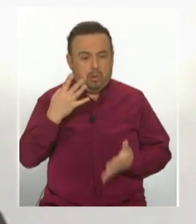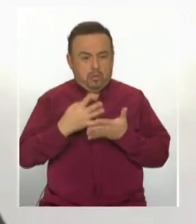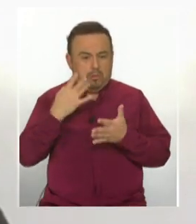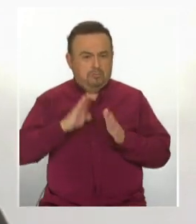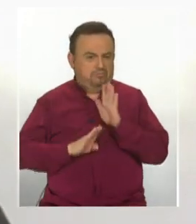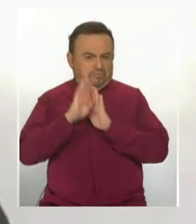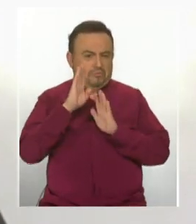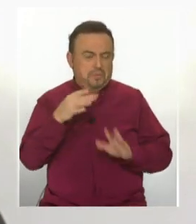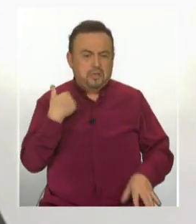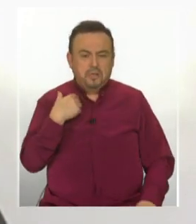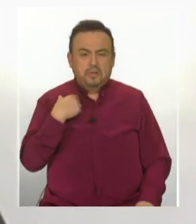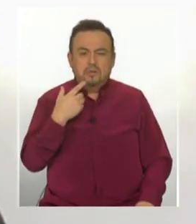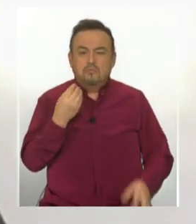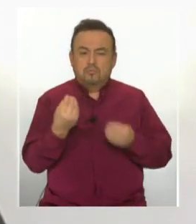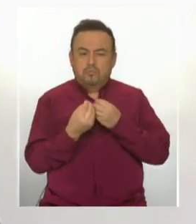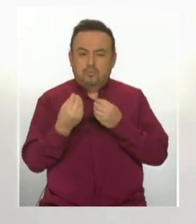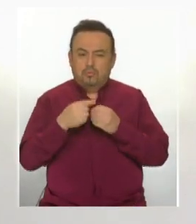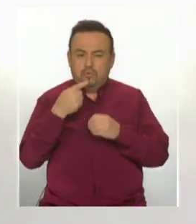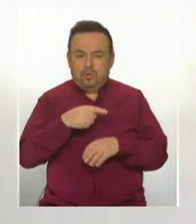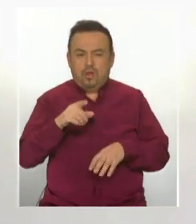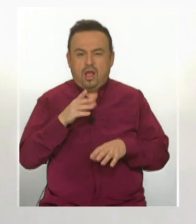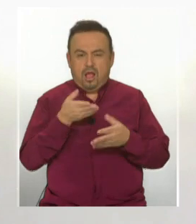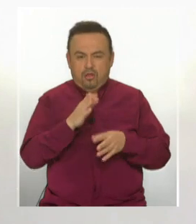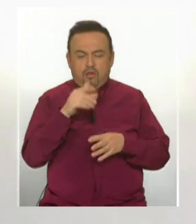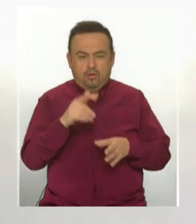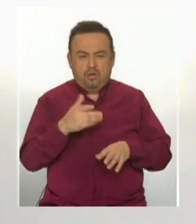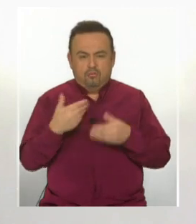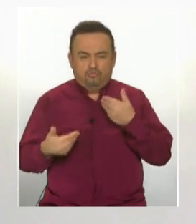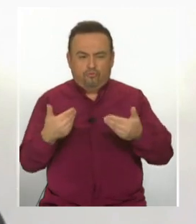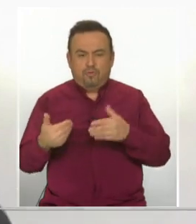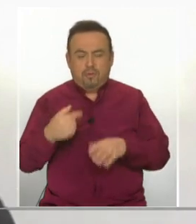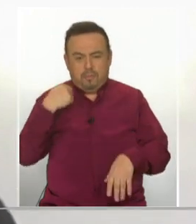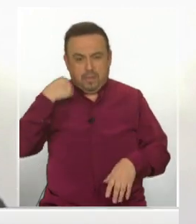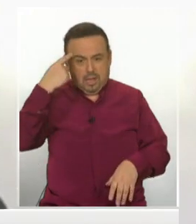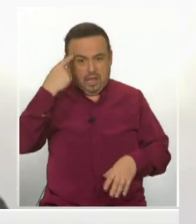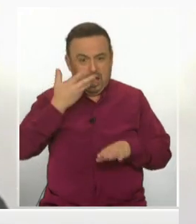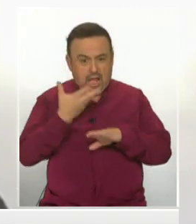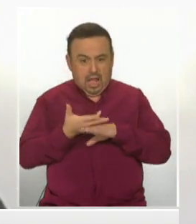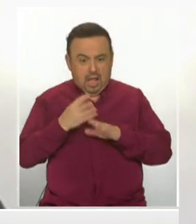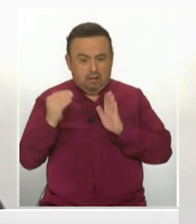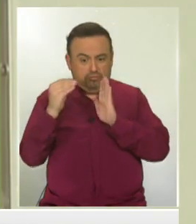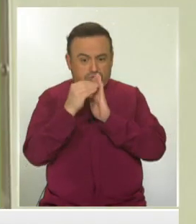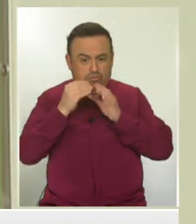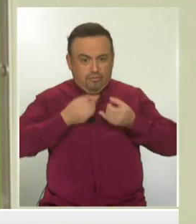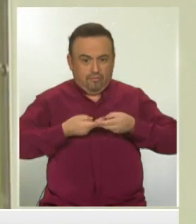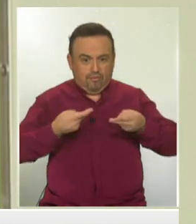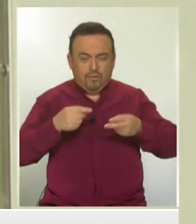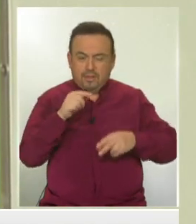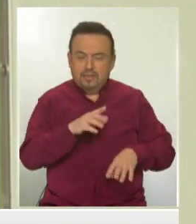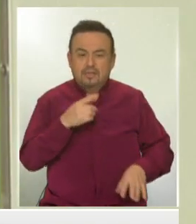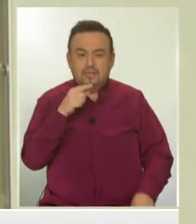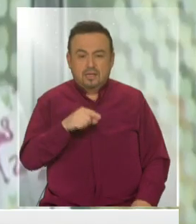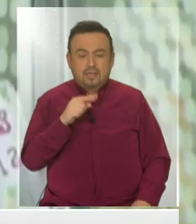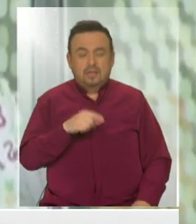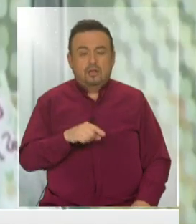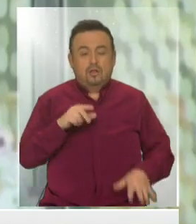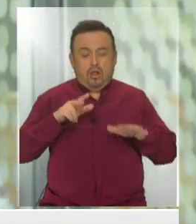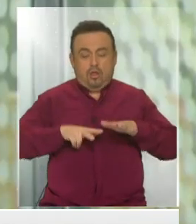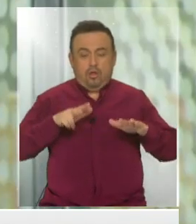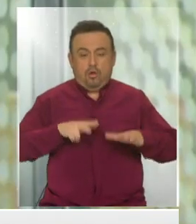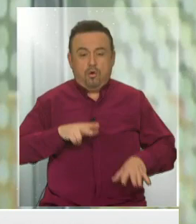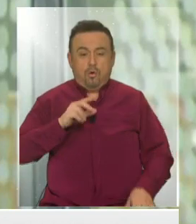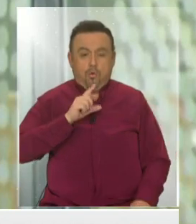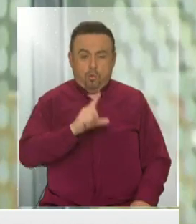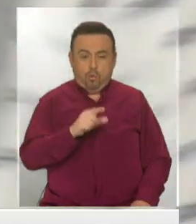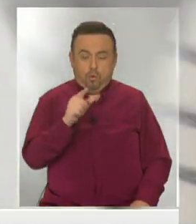contagios es más creo que hay mucho más contagiados de lo que pensamos o de lo que hay registro si bien a partir del 18 de